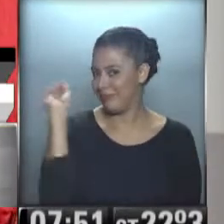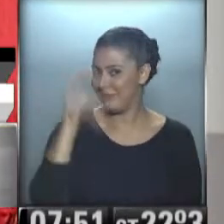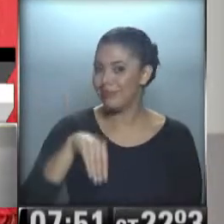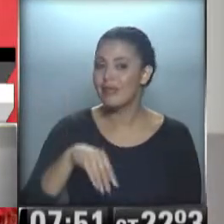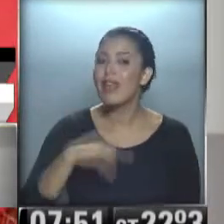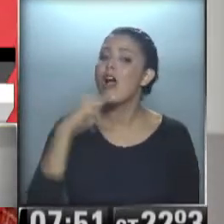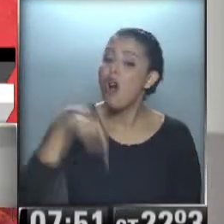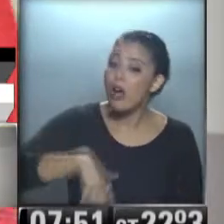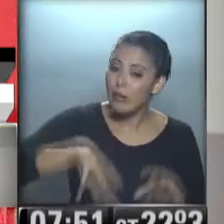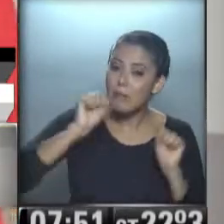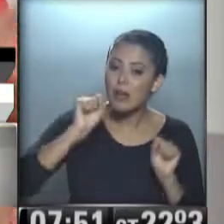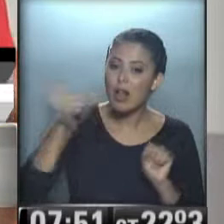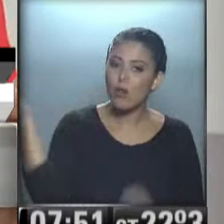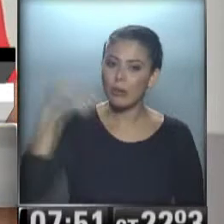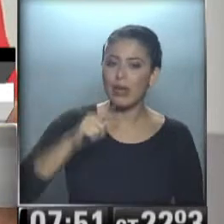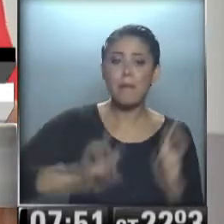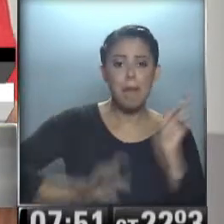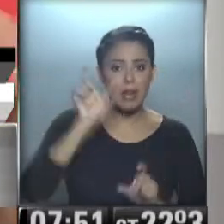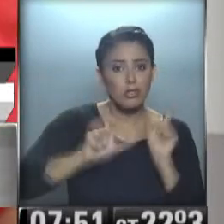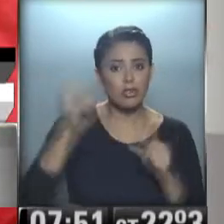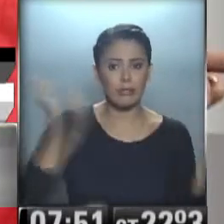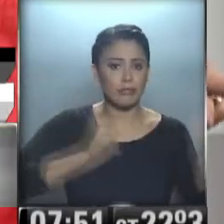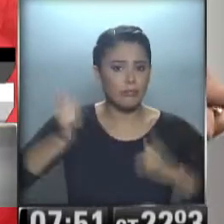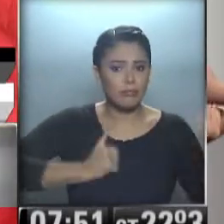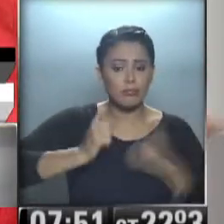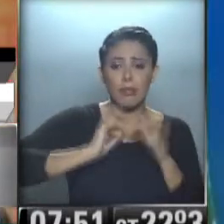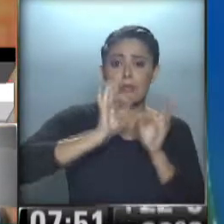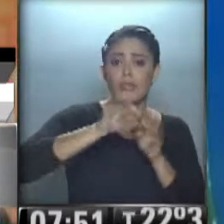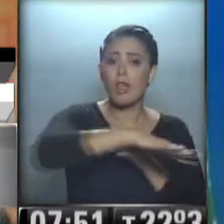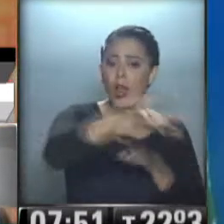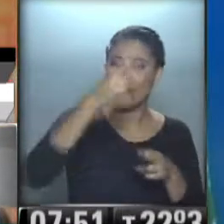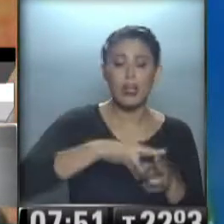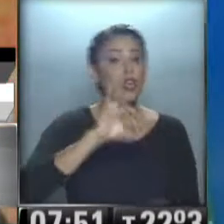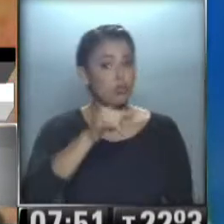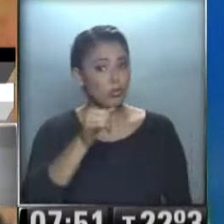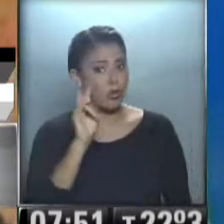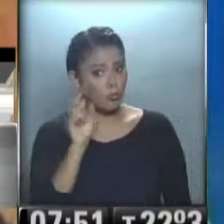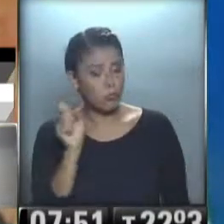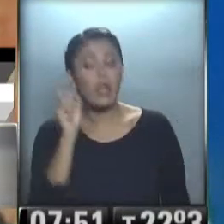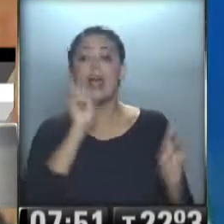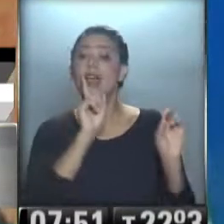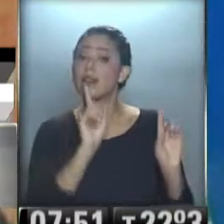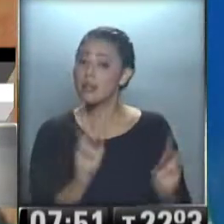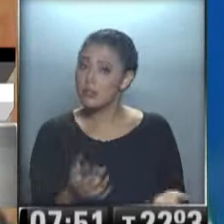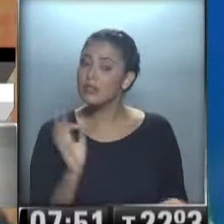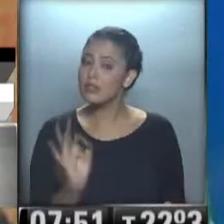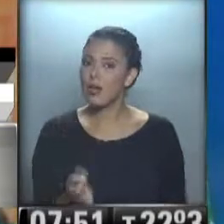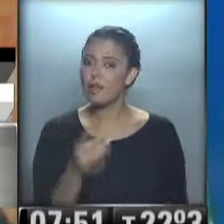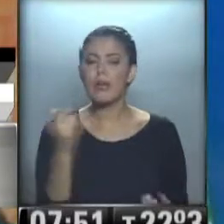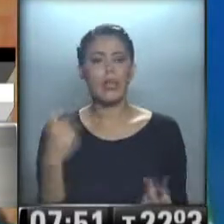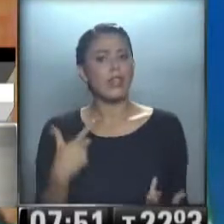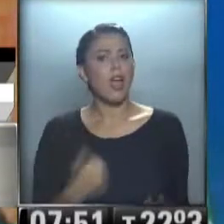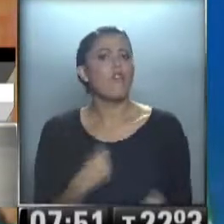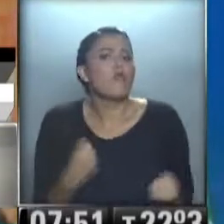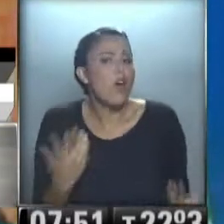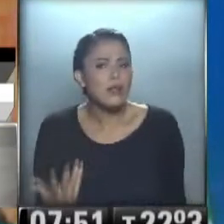muy temprano, cuando venimos para el canal, ya había gente corriendo acá en los bosques cercanos, ¿eh? Sí, sí, los vimos recién. ¿Y sabes qué? Como que te da